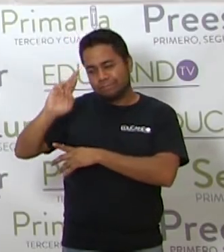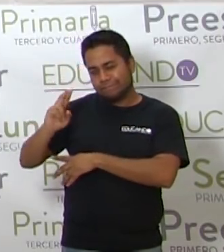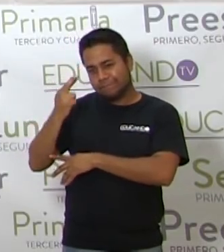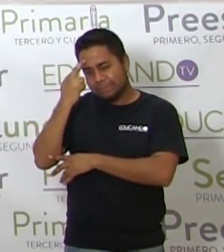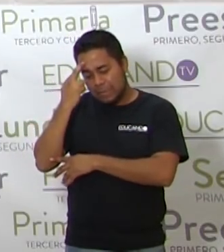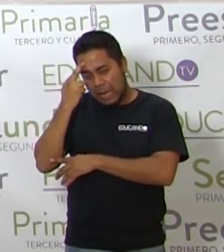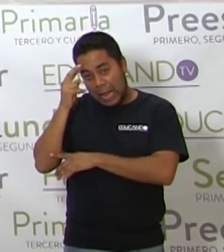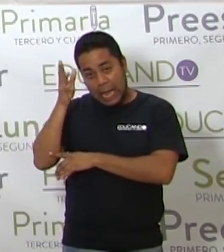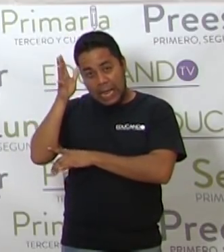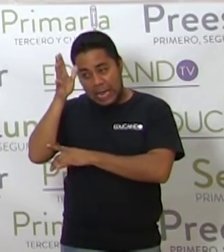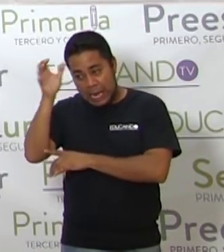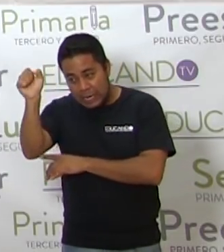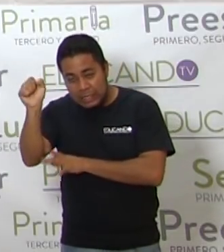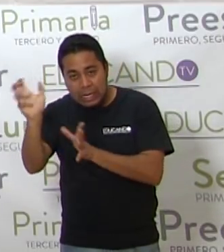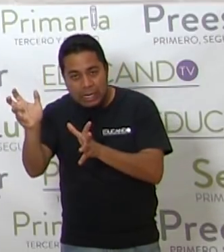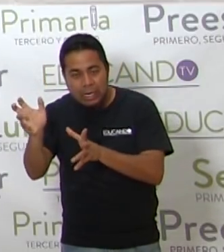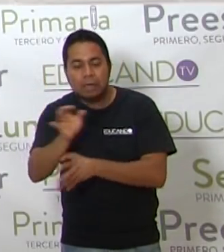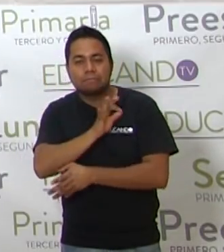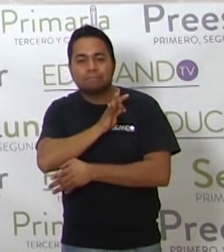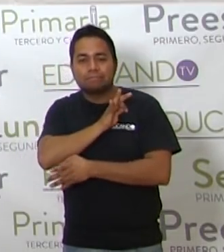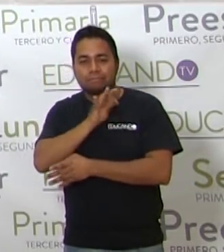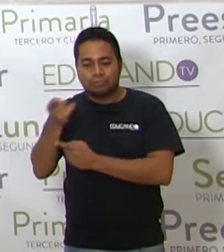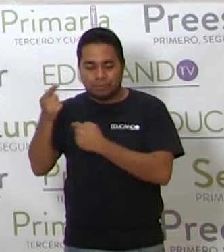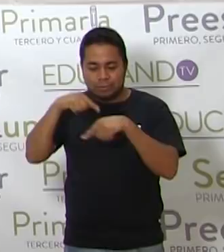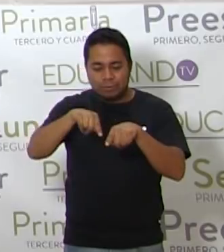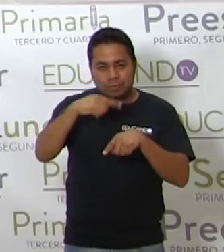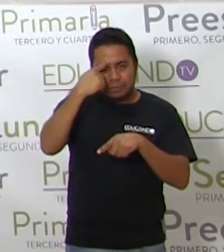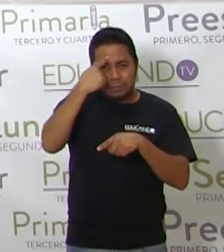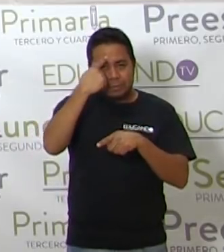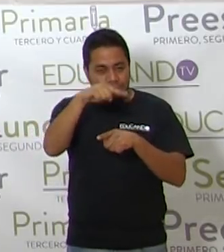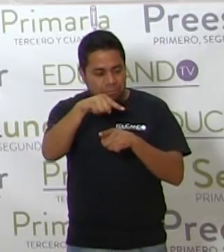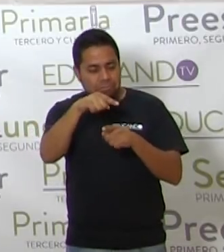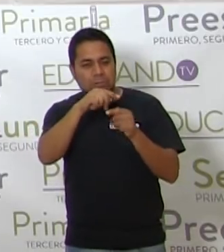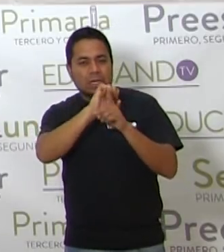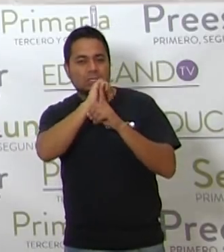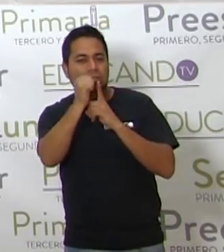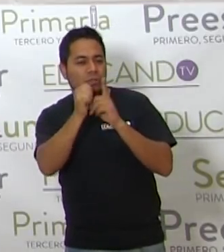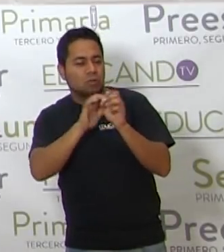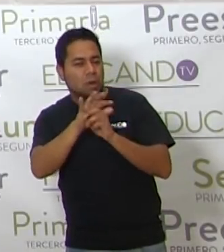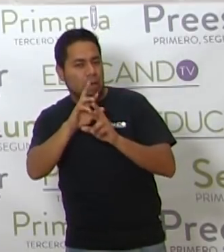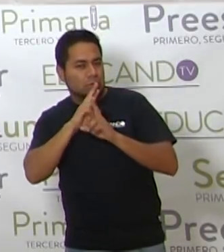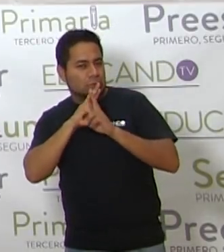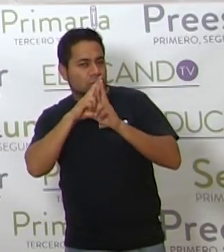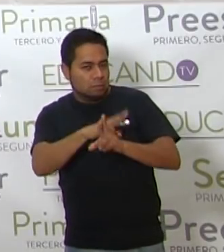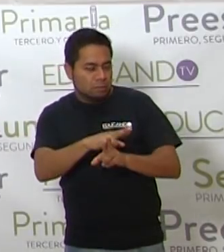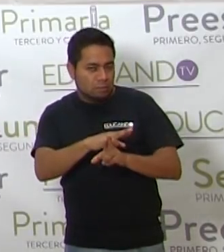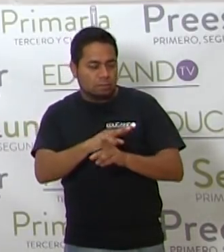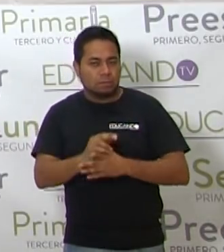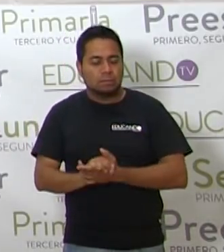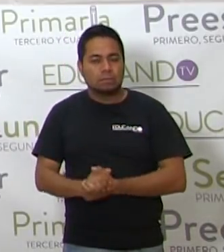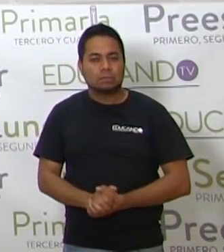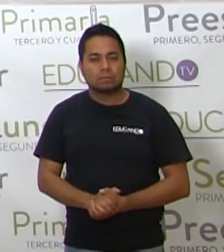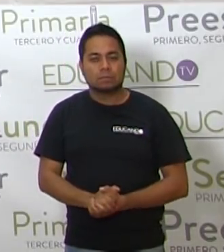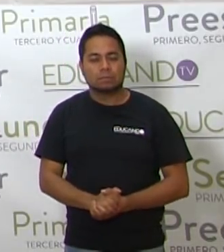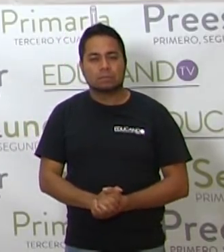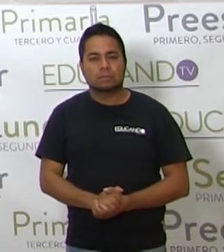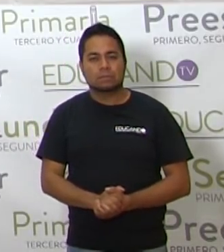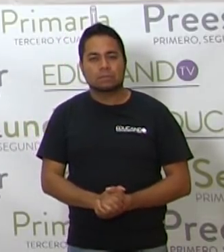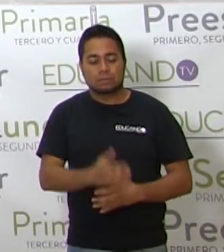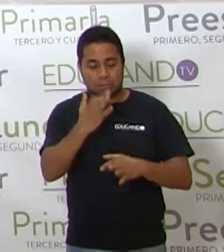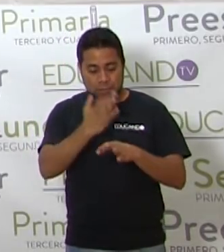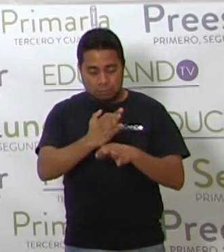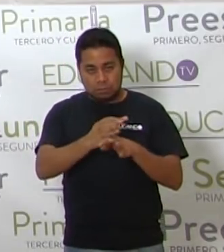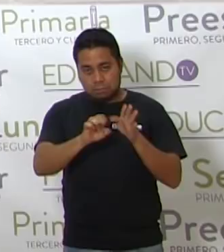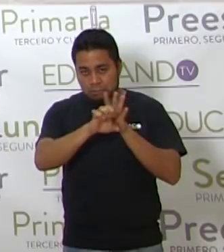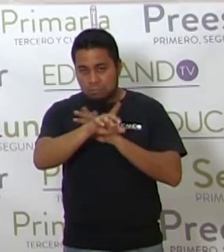cuando ya lo recordemos, poder encaminarnos a resolver la situación. En este caso, el